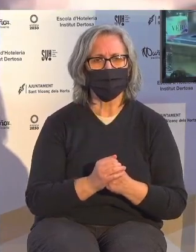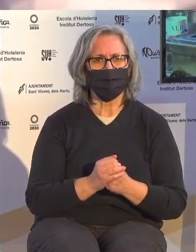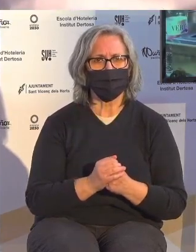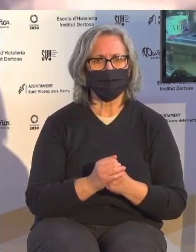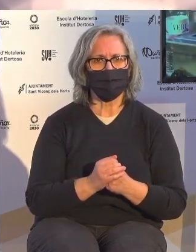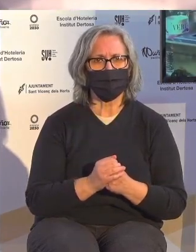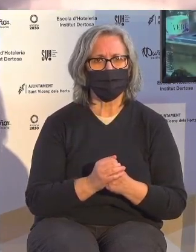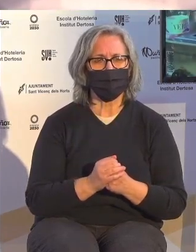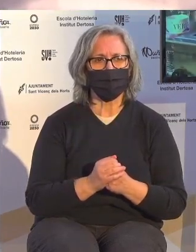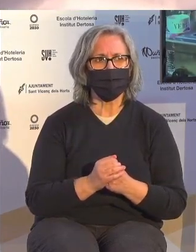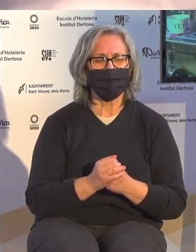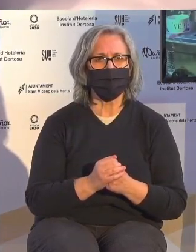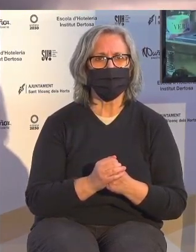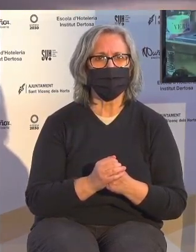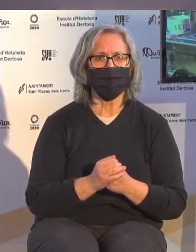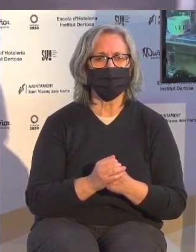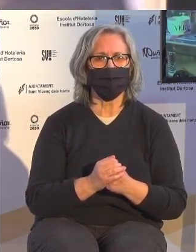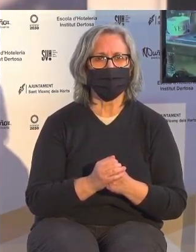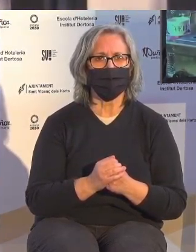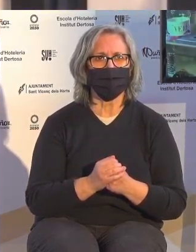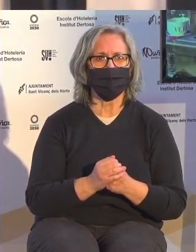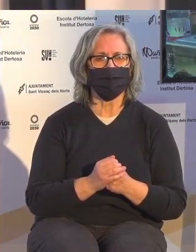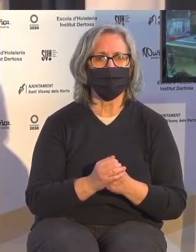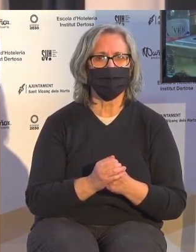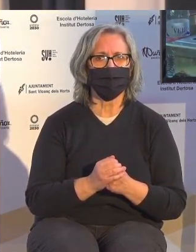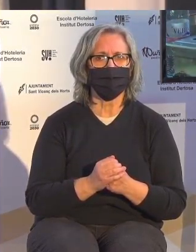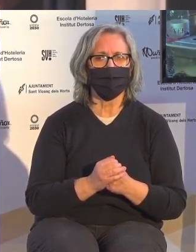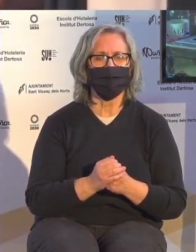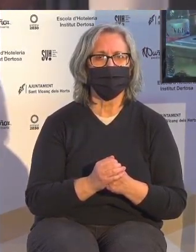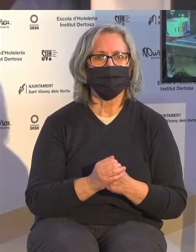estamos hacen 38 grados